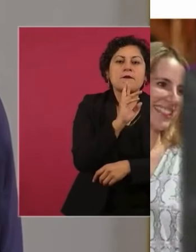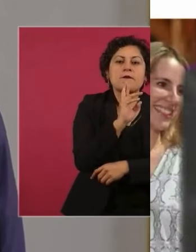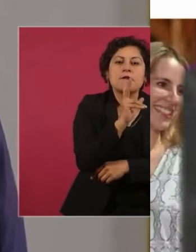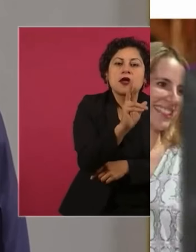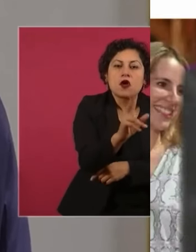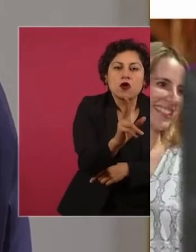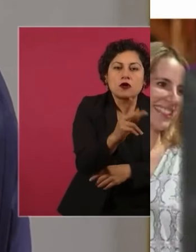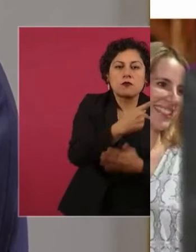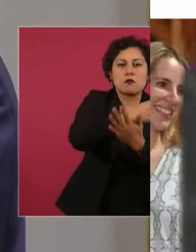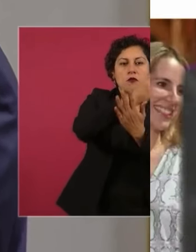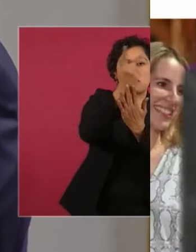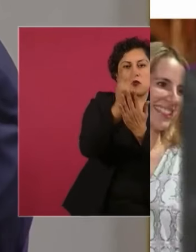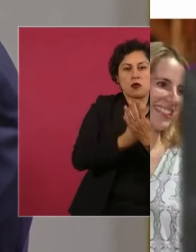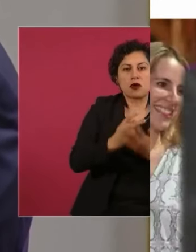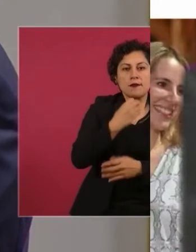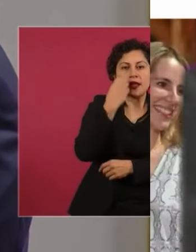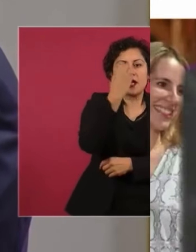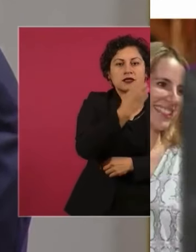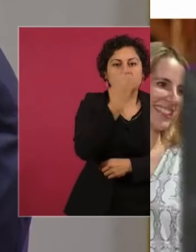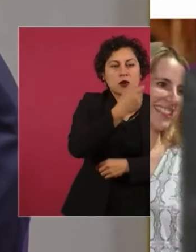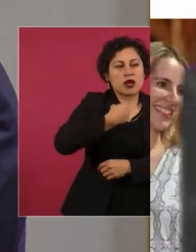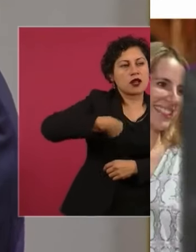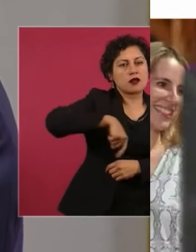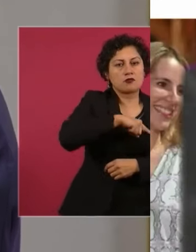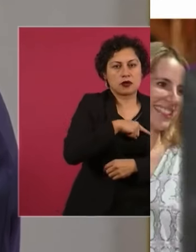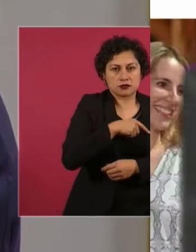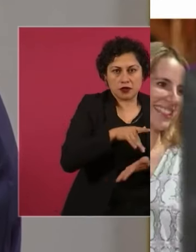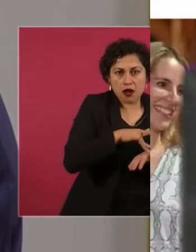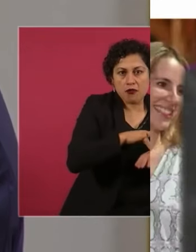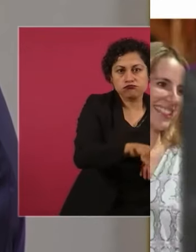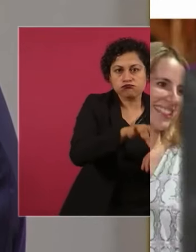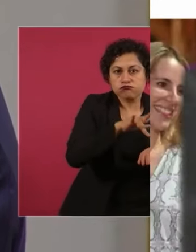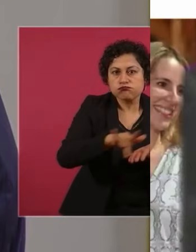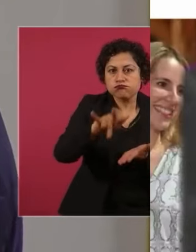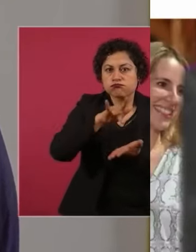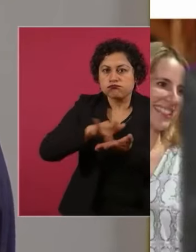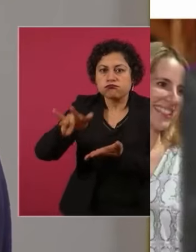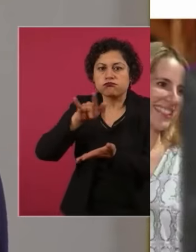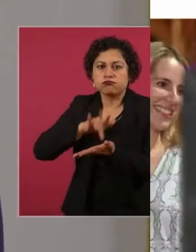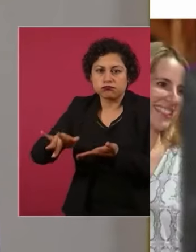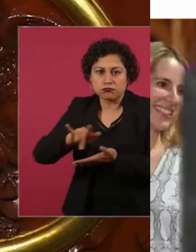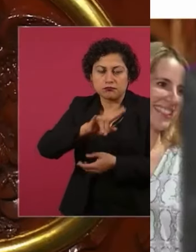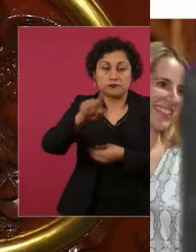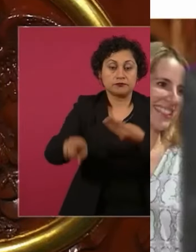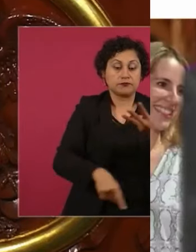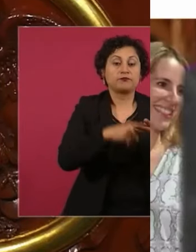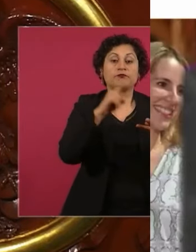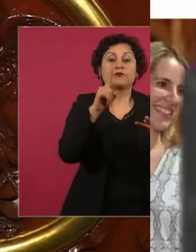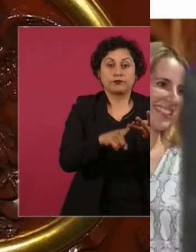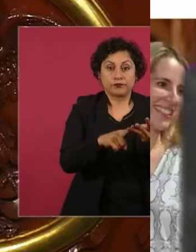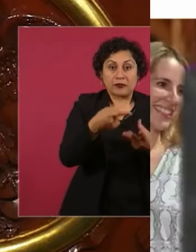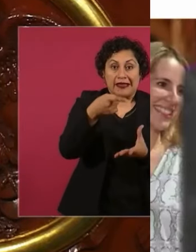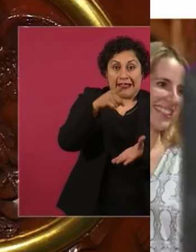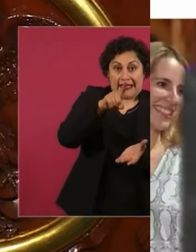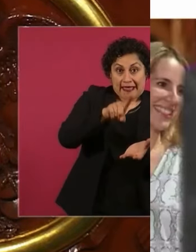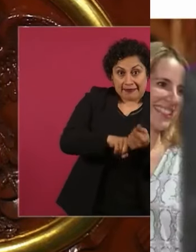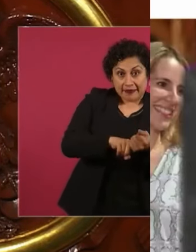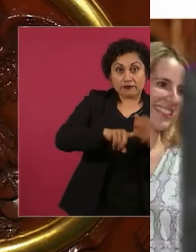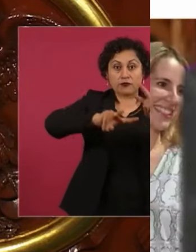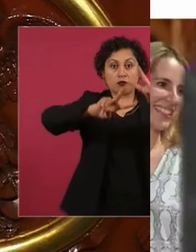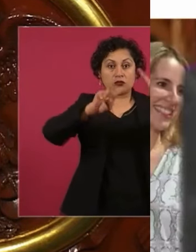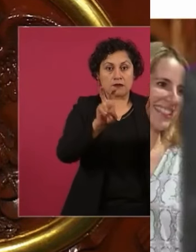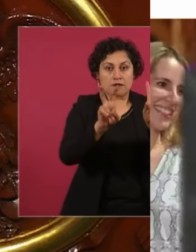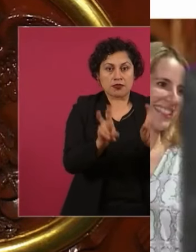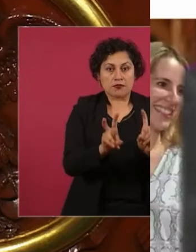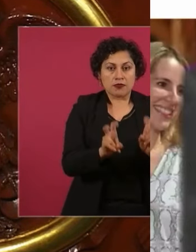estadounidense, viene representando más los intereses externos que los mismos países de los ciudadanos ecuatorianos. Así es, compatriota, sin más que decir, lo